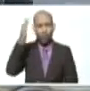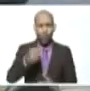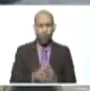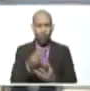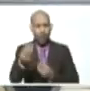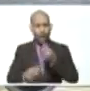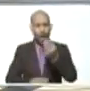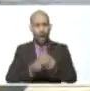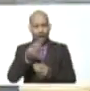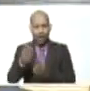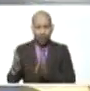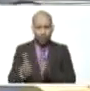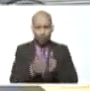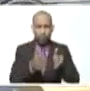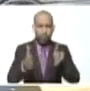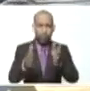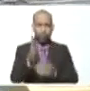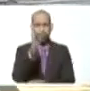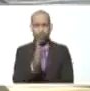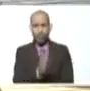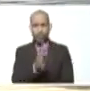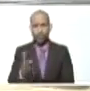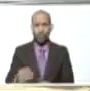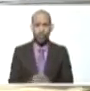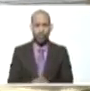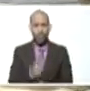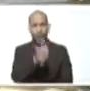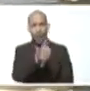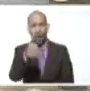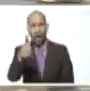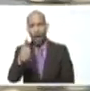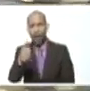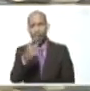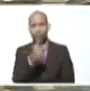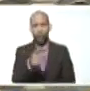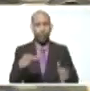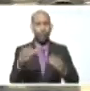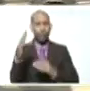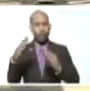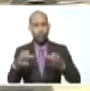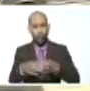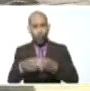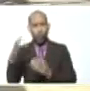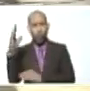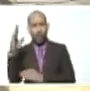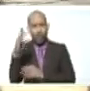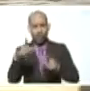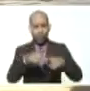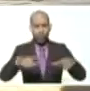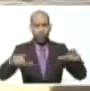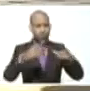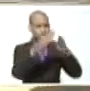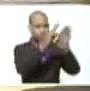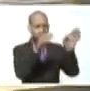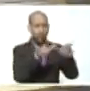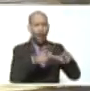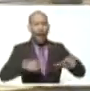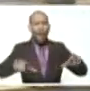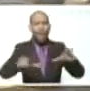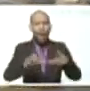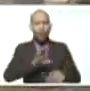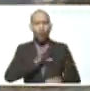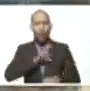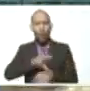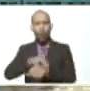la canonización. En cada una de nuestras diócesis, el obispo ha establecido ya un santuario de José Gregorio. A ellas